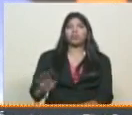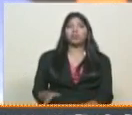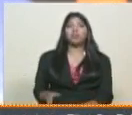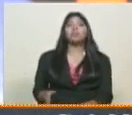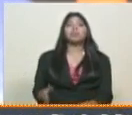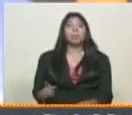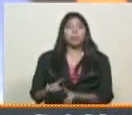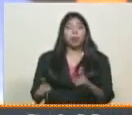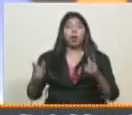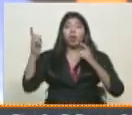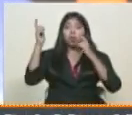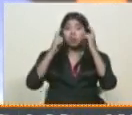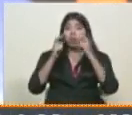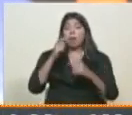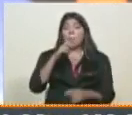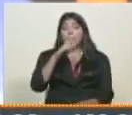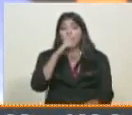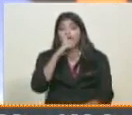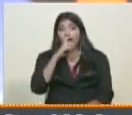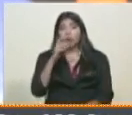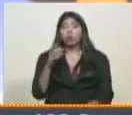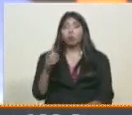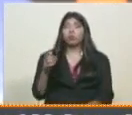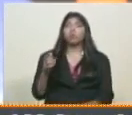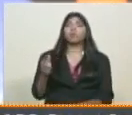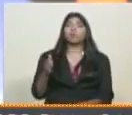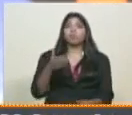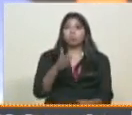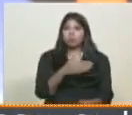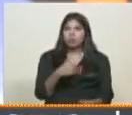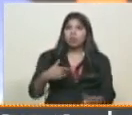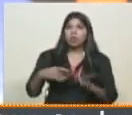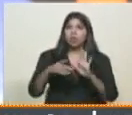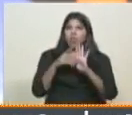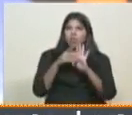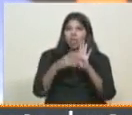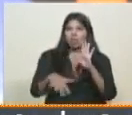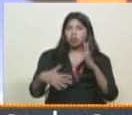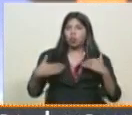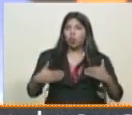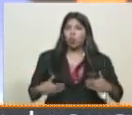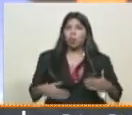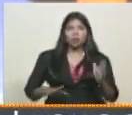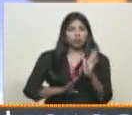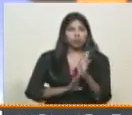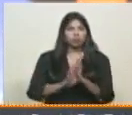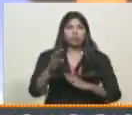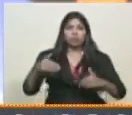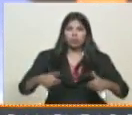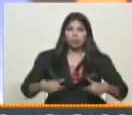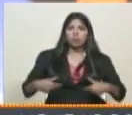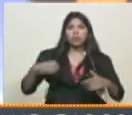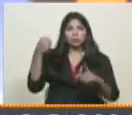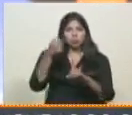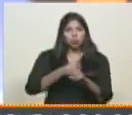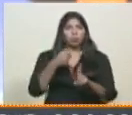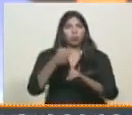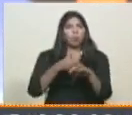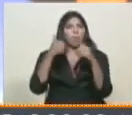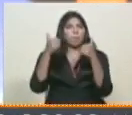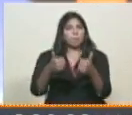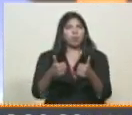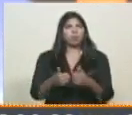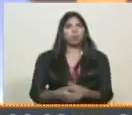comandante hugo chávez y ahora el presidente nicolás maduro se ha buscado visibilizar y trabajar más desde las comunidades desde la base comentaros un poco también